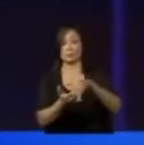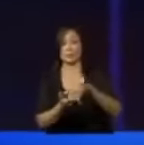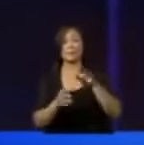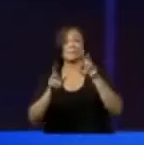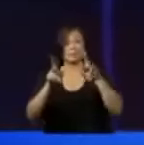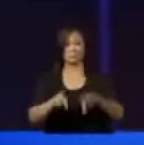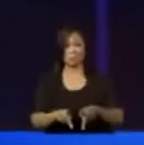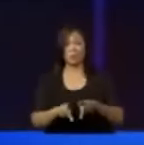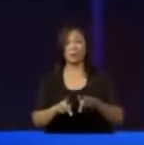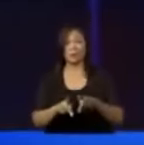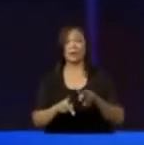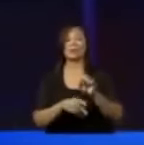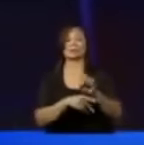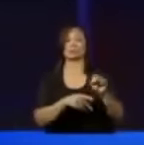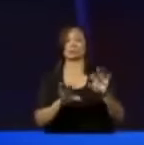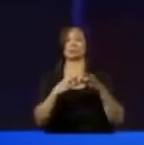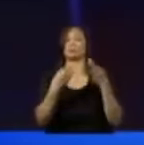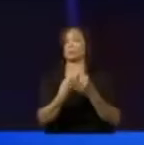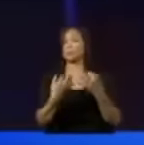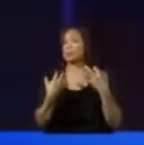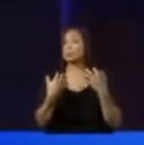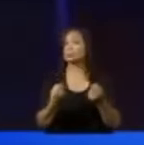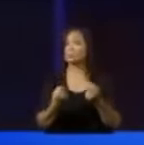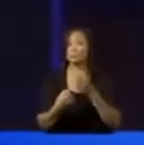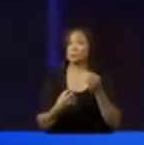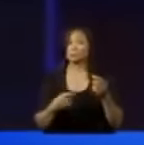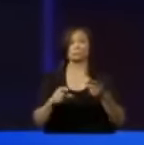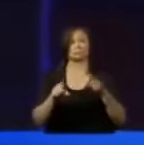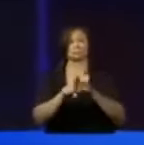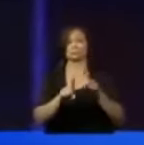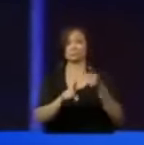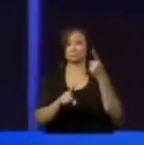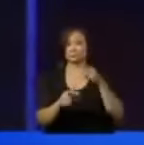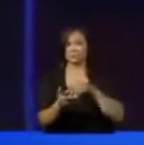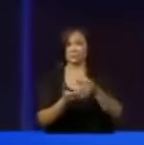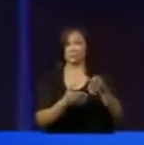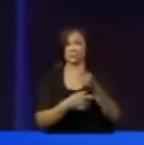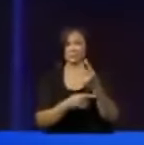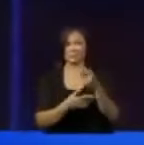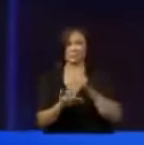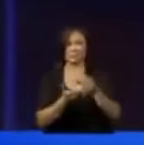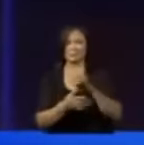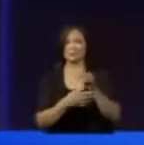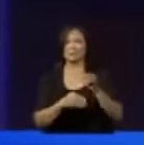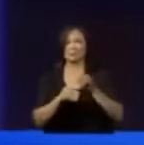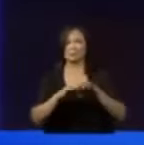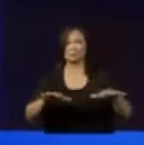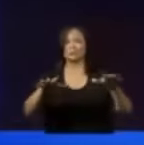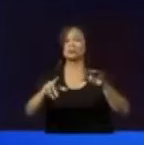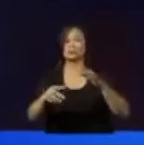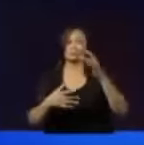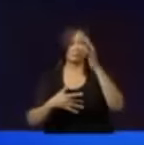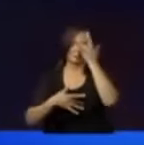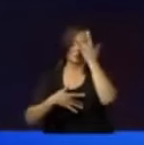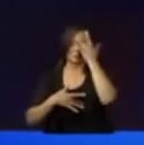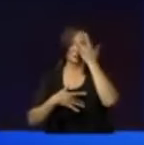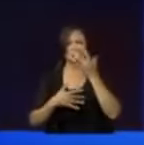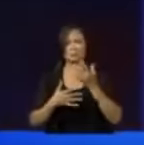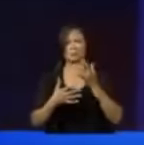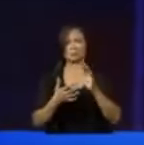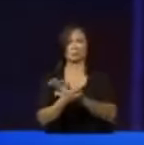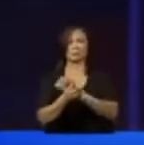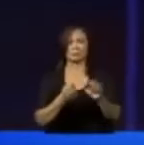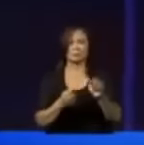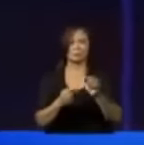2.400.000 personas más el seguro familiar de salud. Aumentarle de 1 millón a 2 millones la cobertura para enfermedades